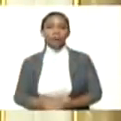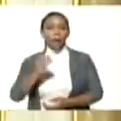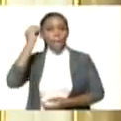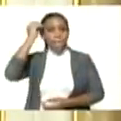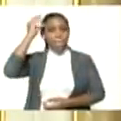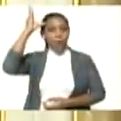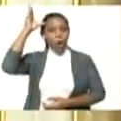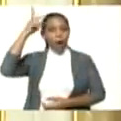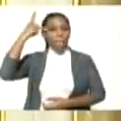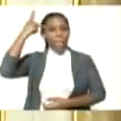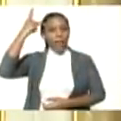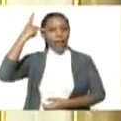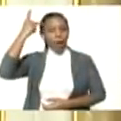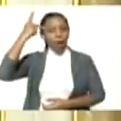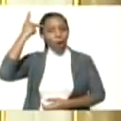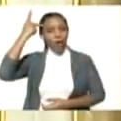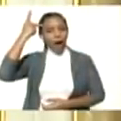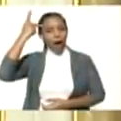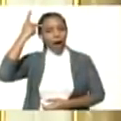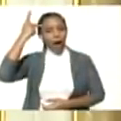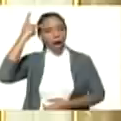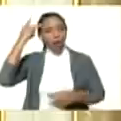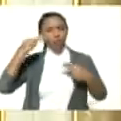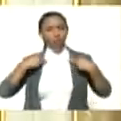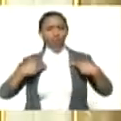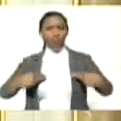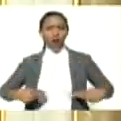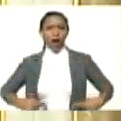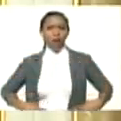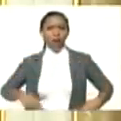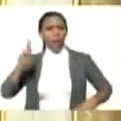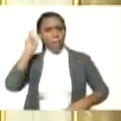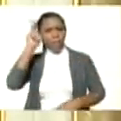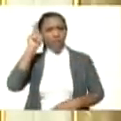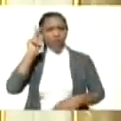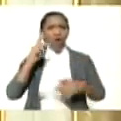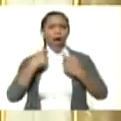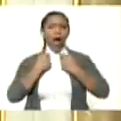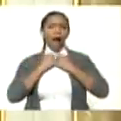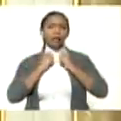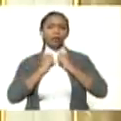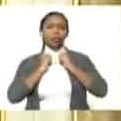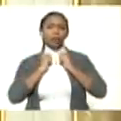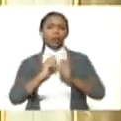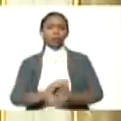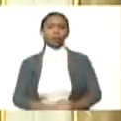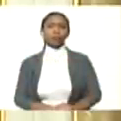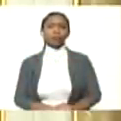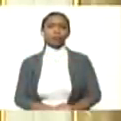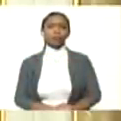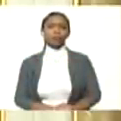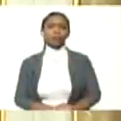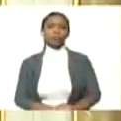capacidad pedagógica y humanística del profesor Aristóbulo Isturi.